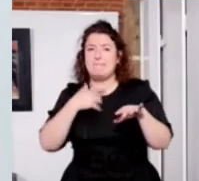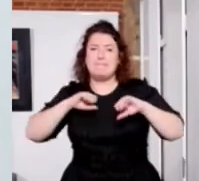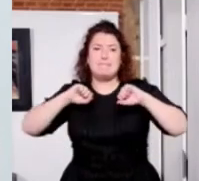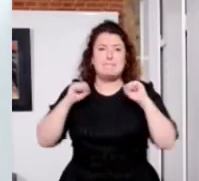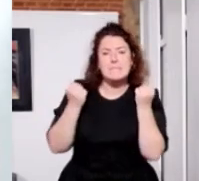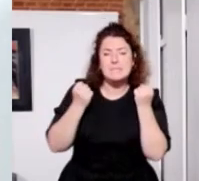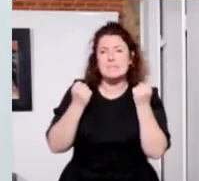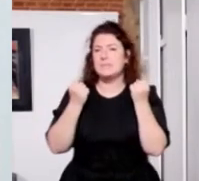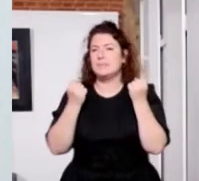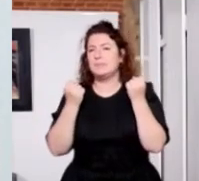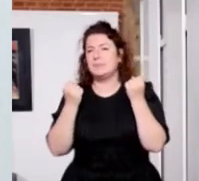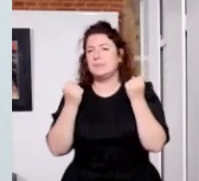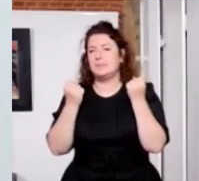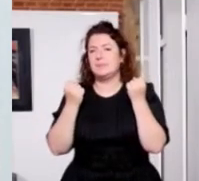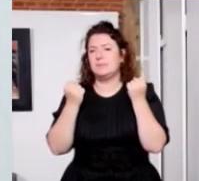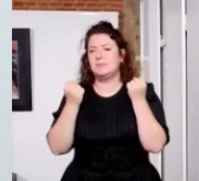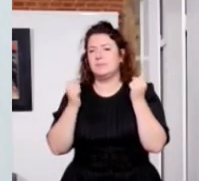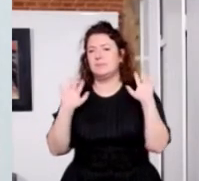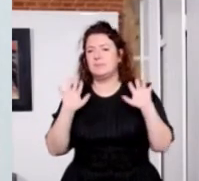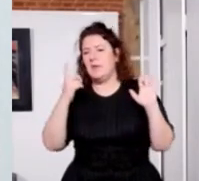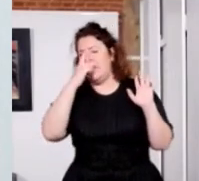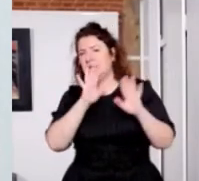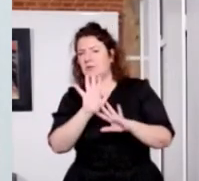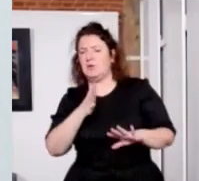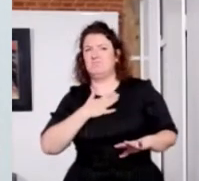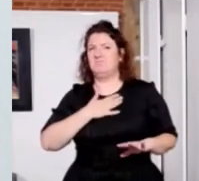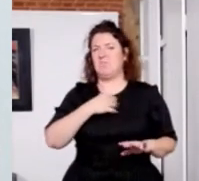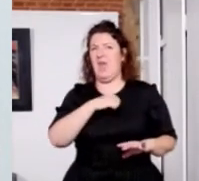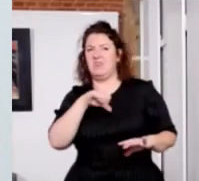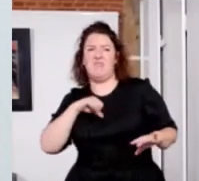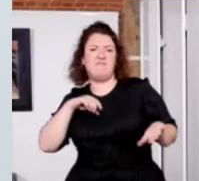decide al final tener una actitud individualista,